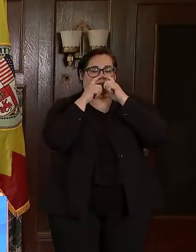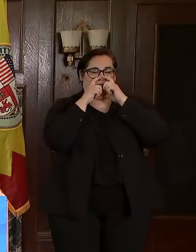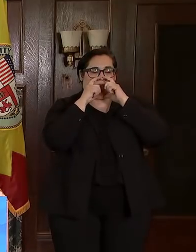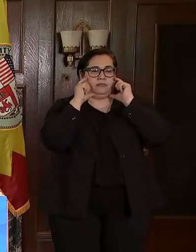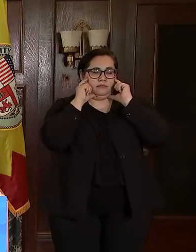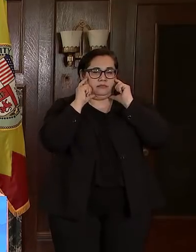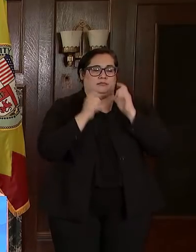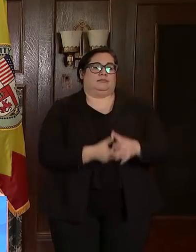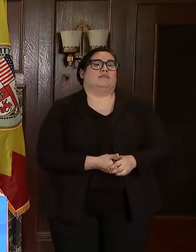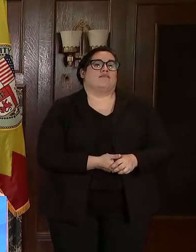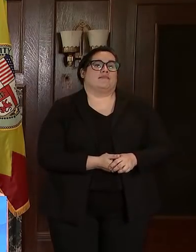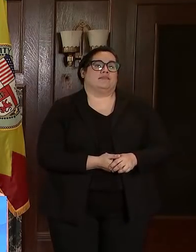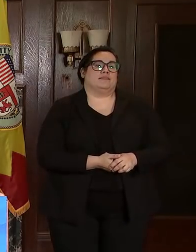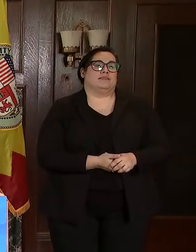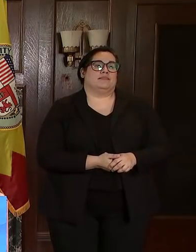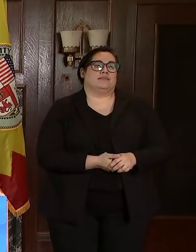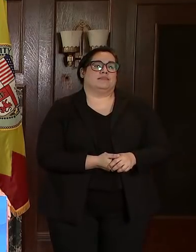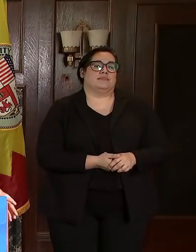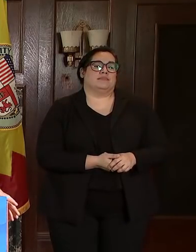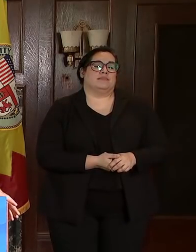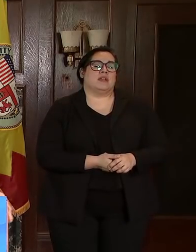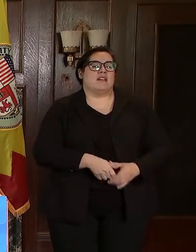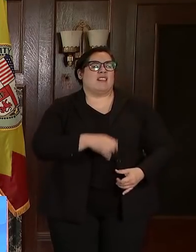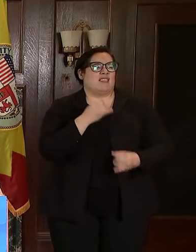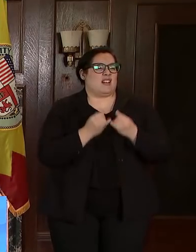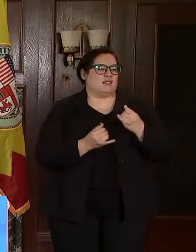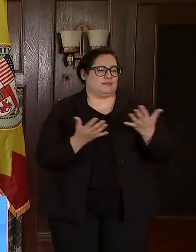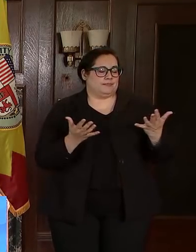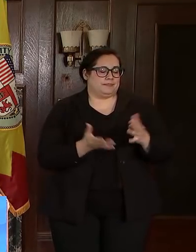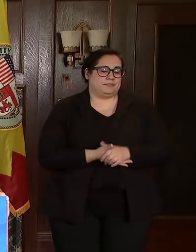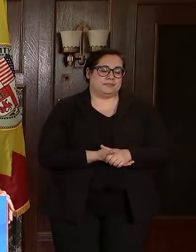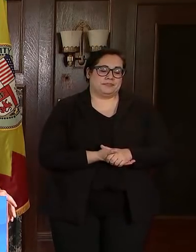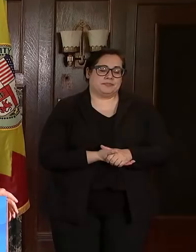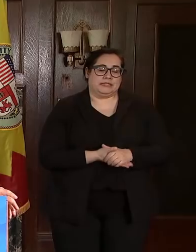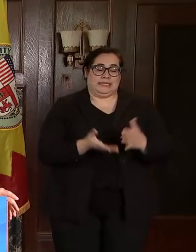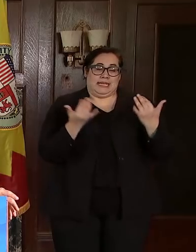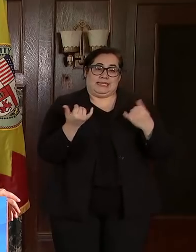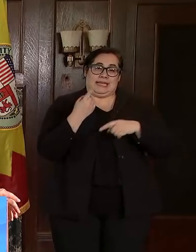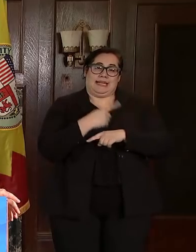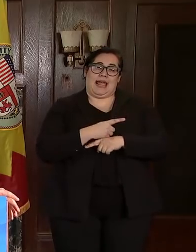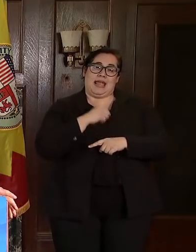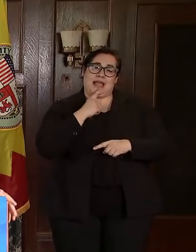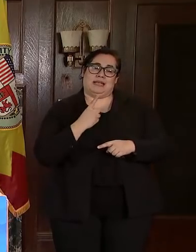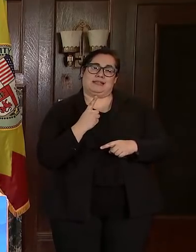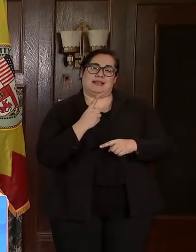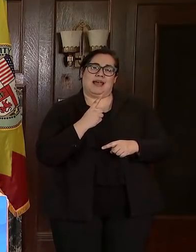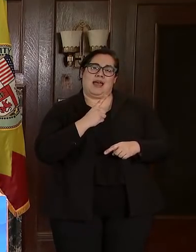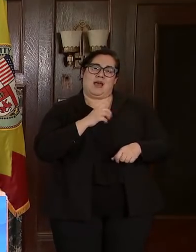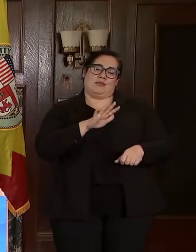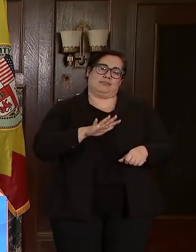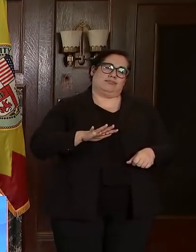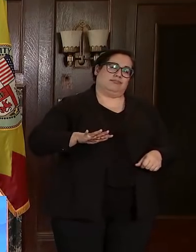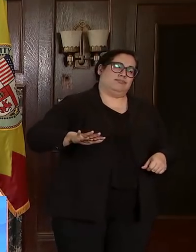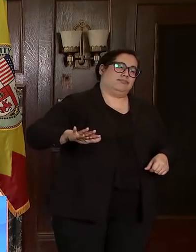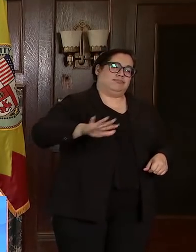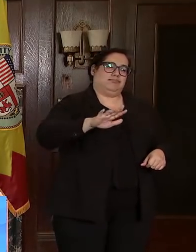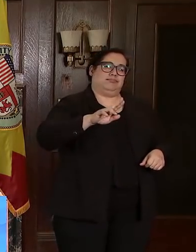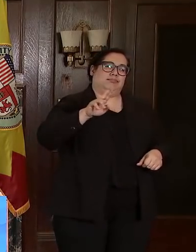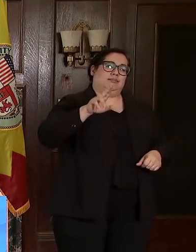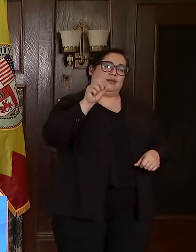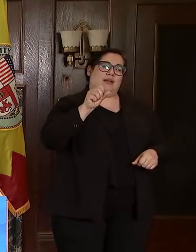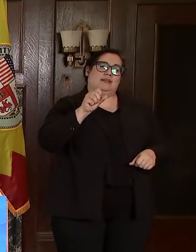llevar coberturas faciales. Finalmente, hoy es el Día Nacional de